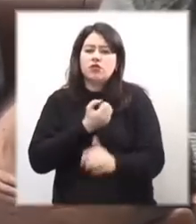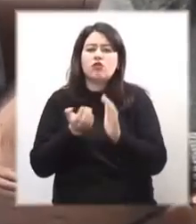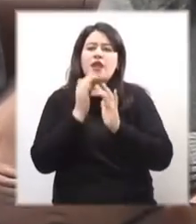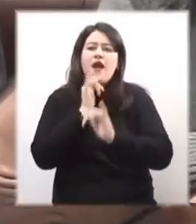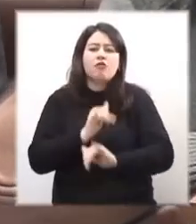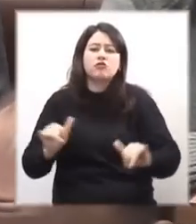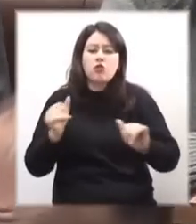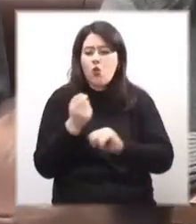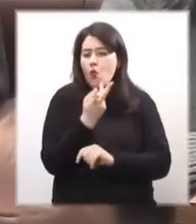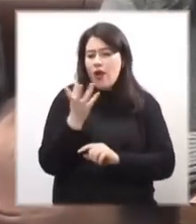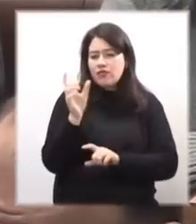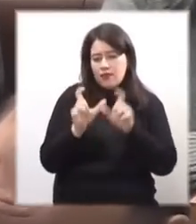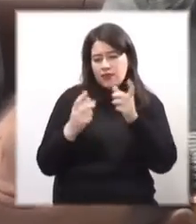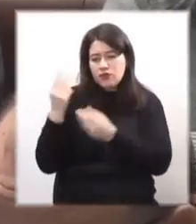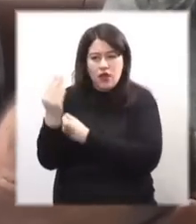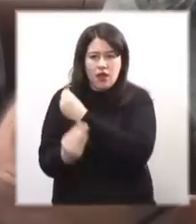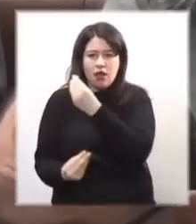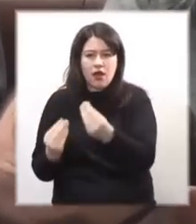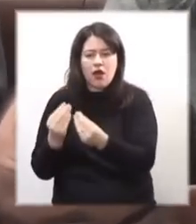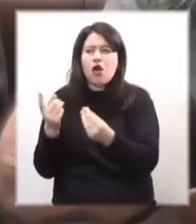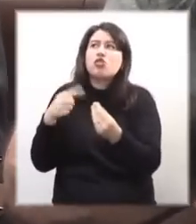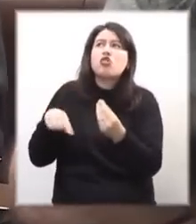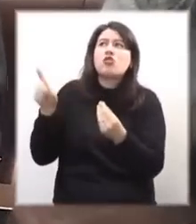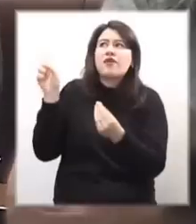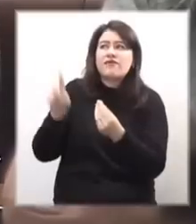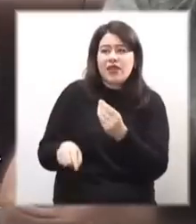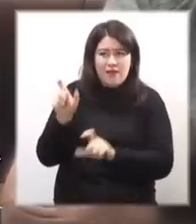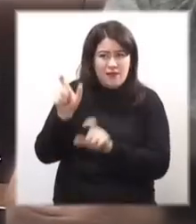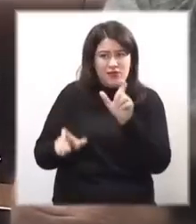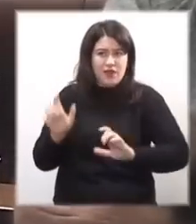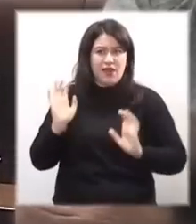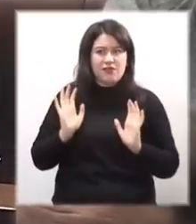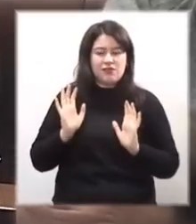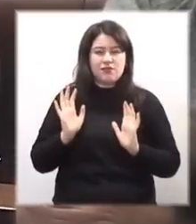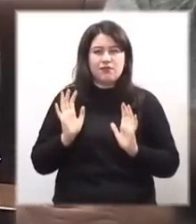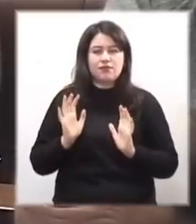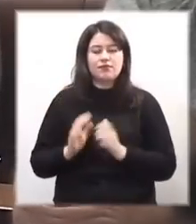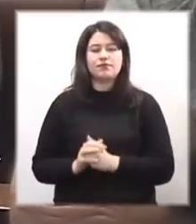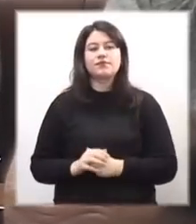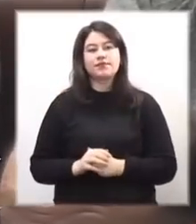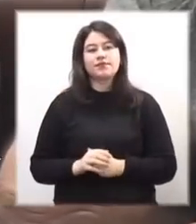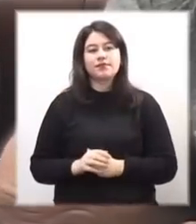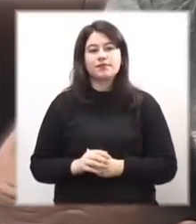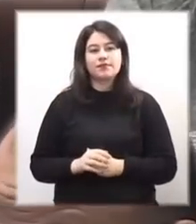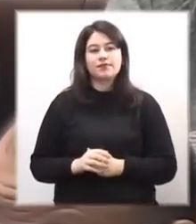anunció? ¿Cuántos efectivos la integrarán y de dónde va a salir el personal?